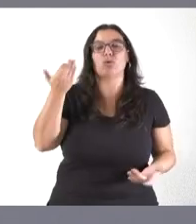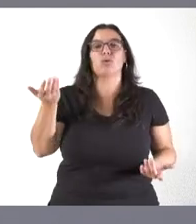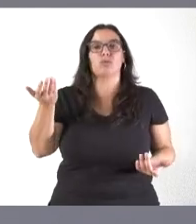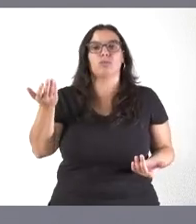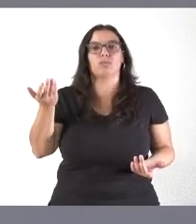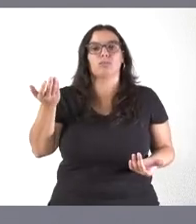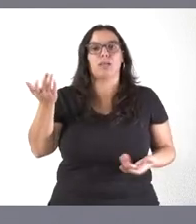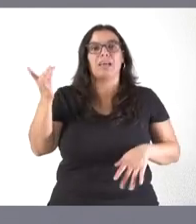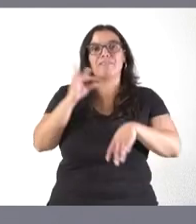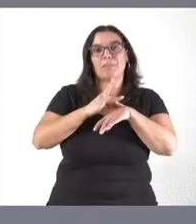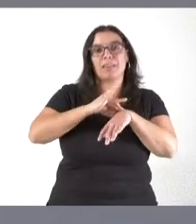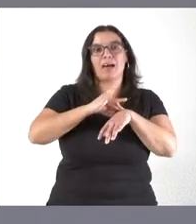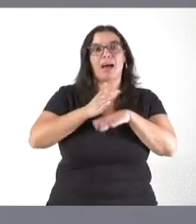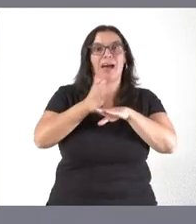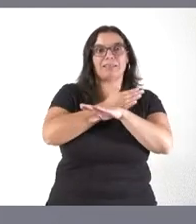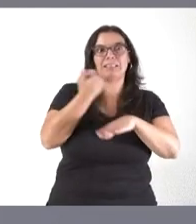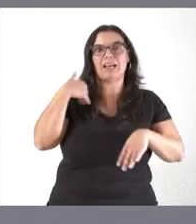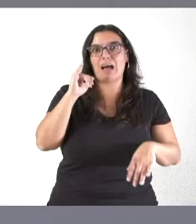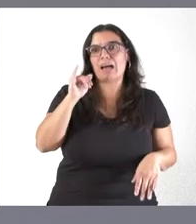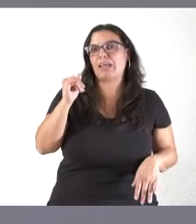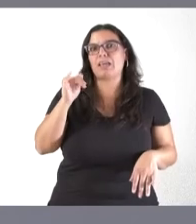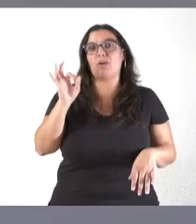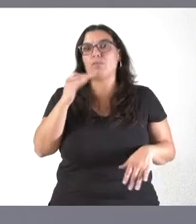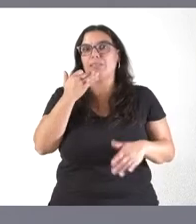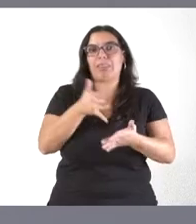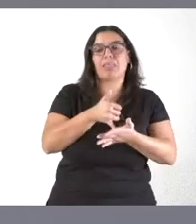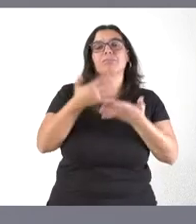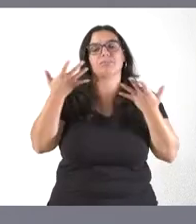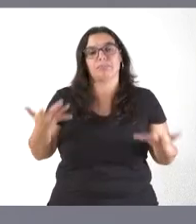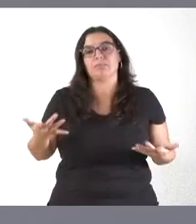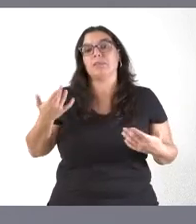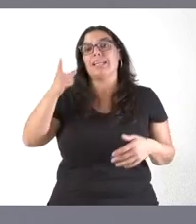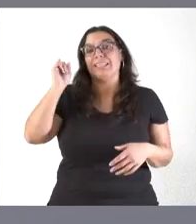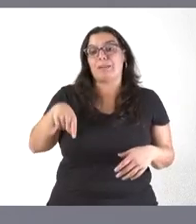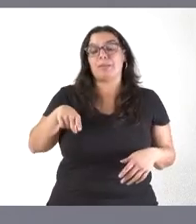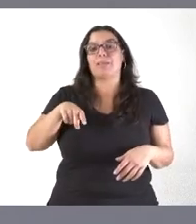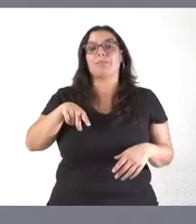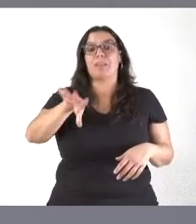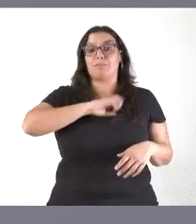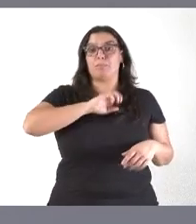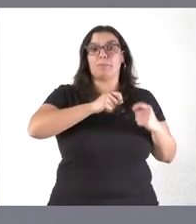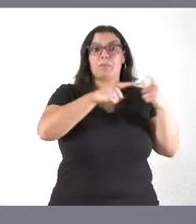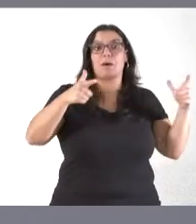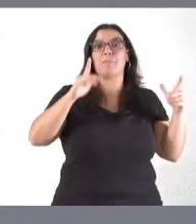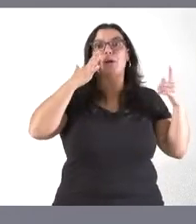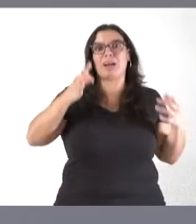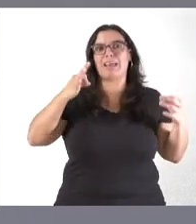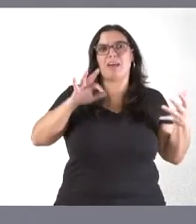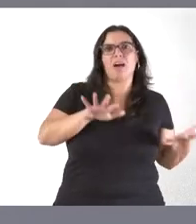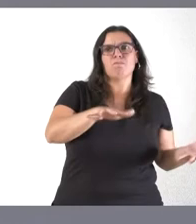algún tipo de patología previa y que esta incidencia Afortunadamente no se está trasladando en esos porcentajes todavía